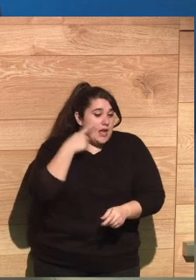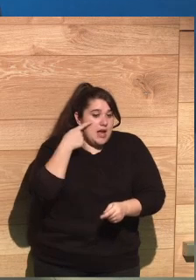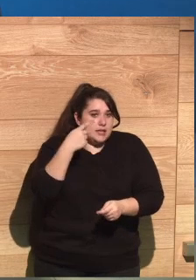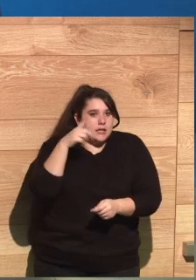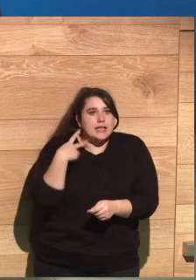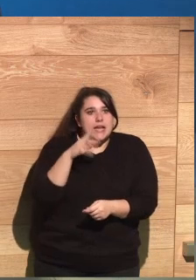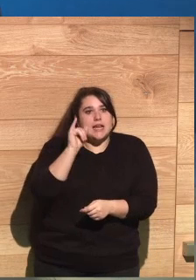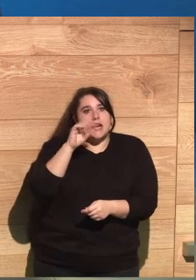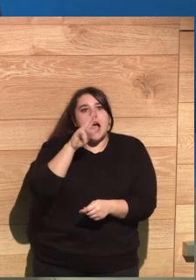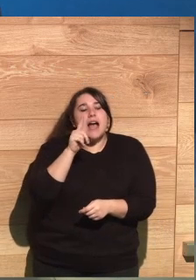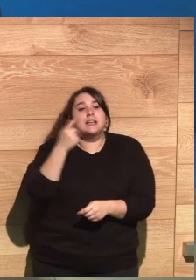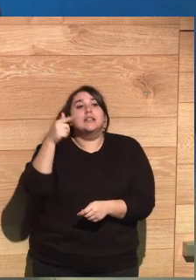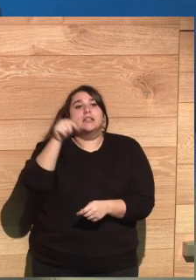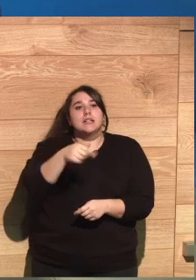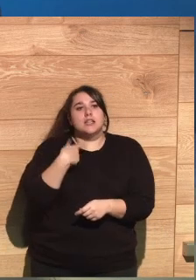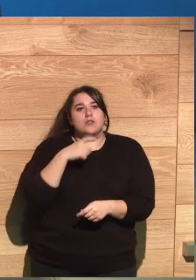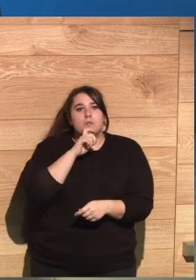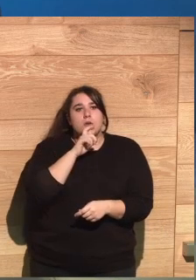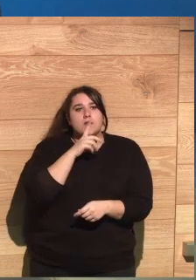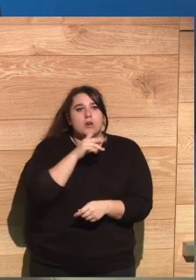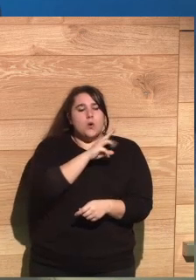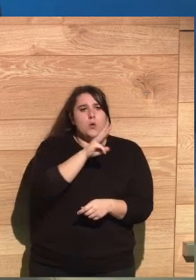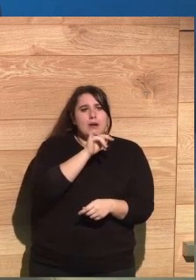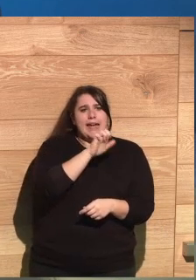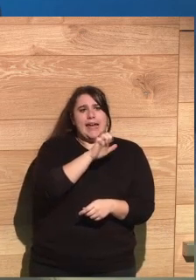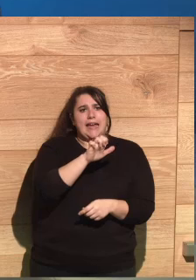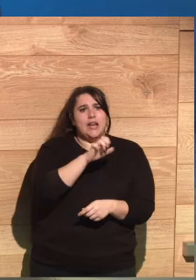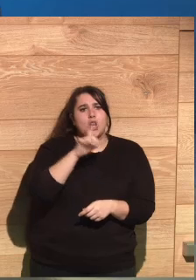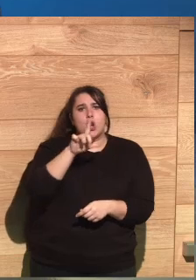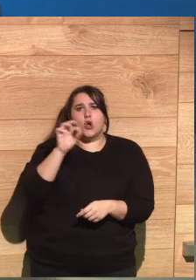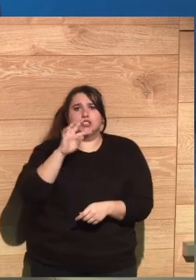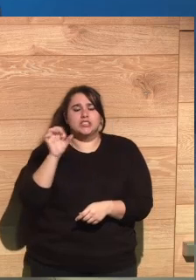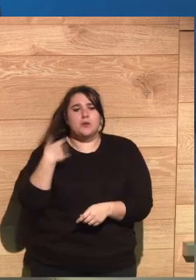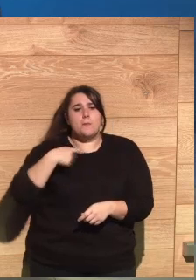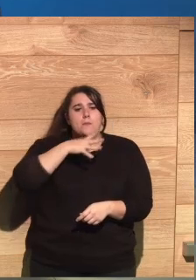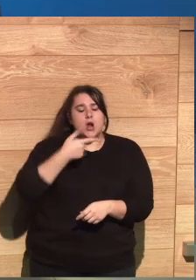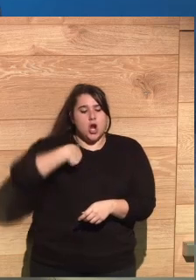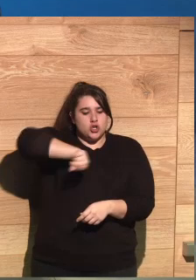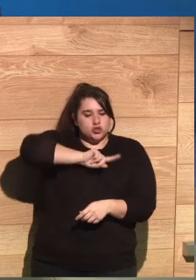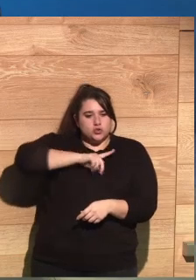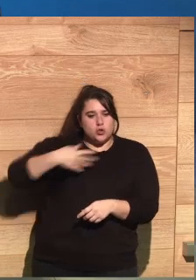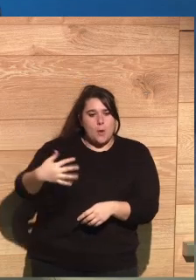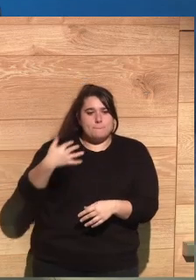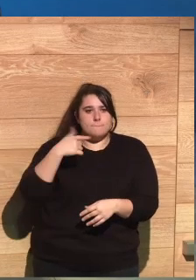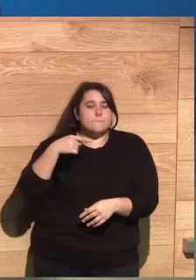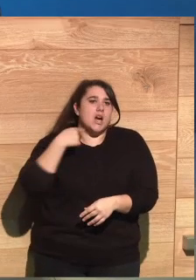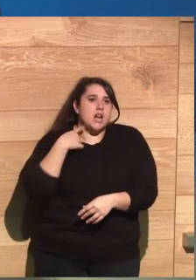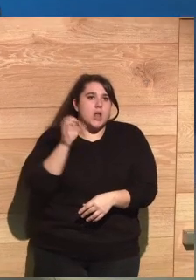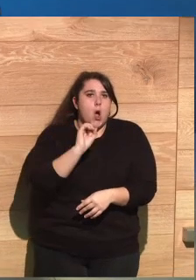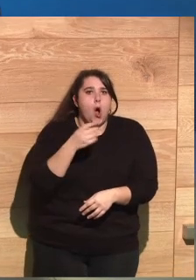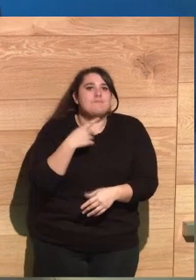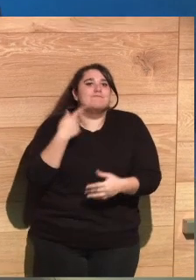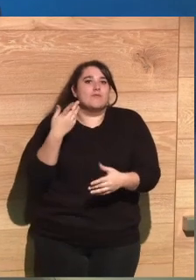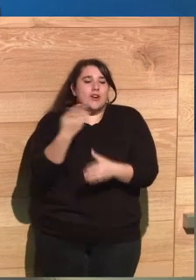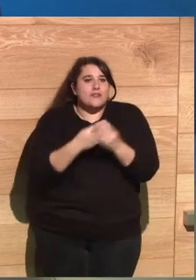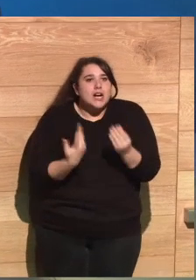Irak, que se titula muy significativamente Why We Lost, es decir, ¿por qué perdimos, ¿no? ¿Por qué nos derrotaron? Yo no sé si todos estos